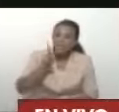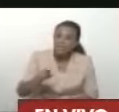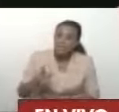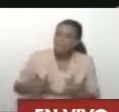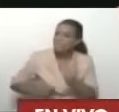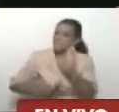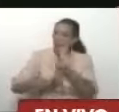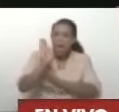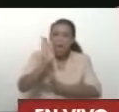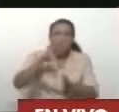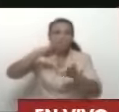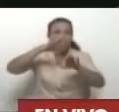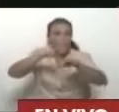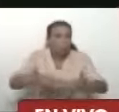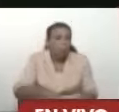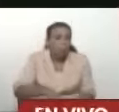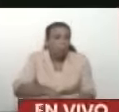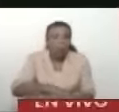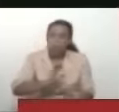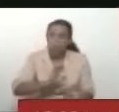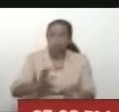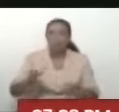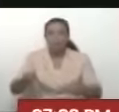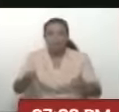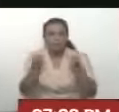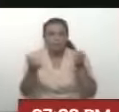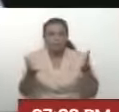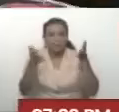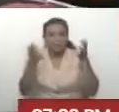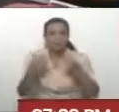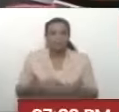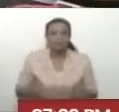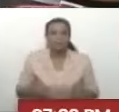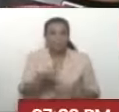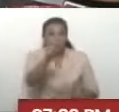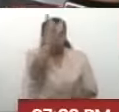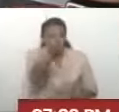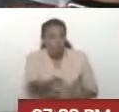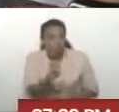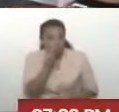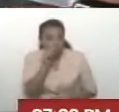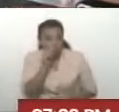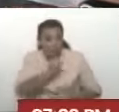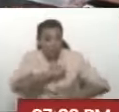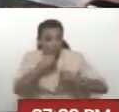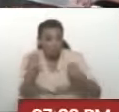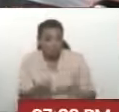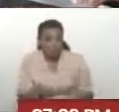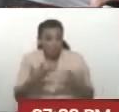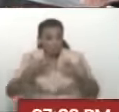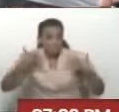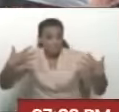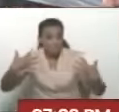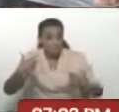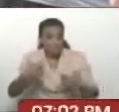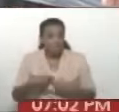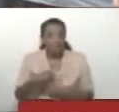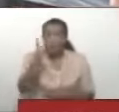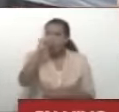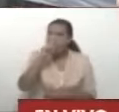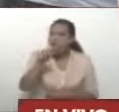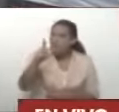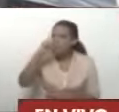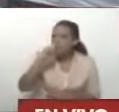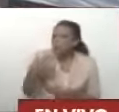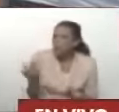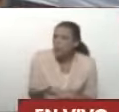sigamos para adelante, nunca se rinda y vamos a vencer, presidente. Bueno, gracias, Andy. Te dan una energía y un espíritu. ¿Qué edad tienes tú,